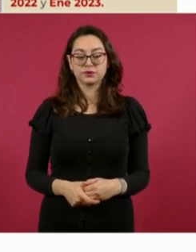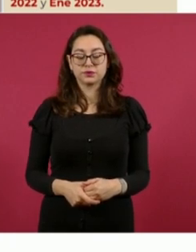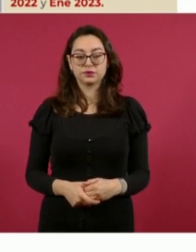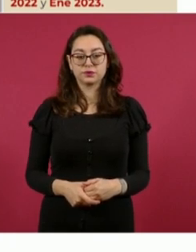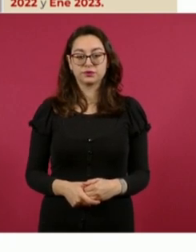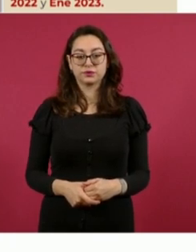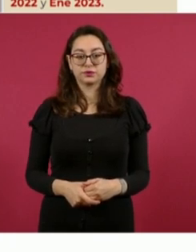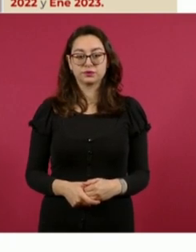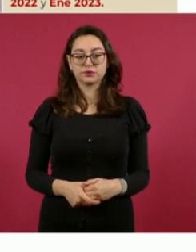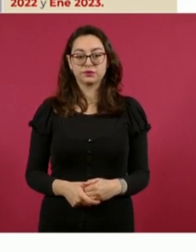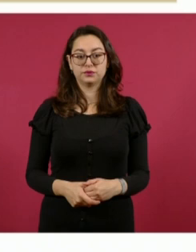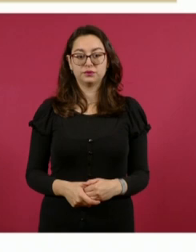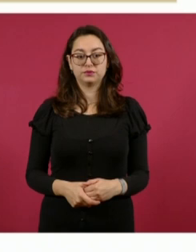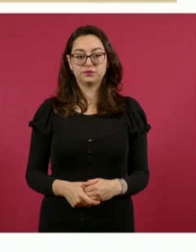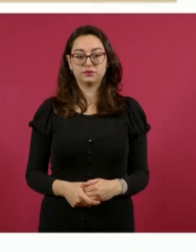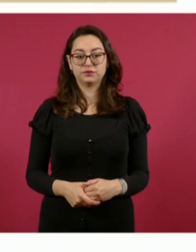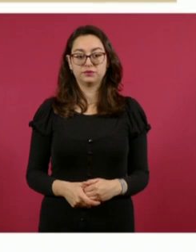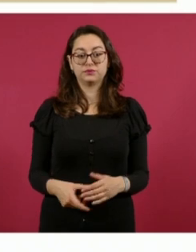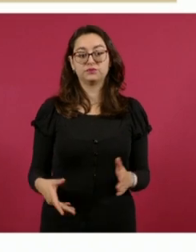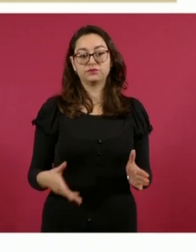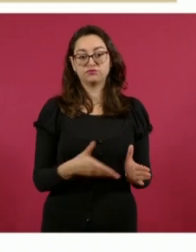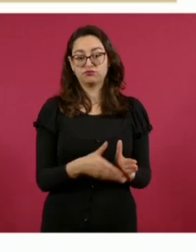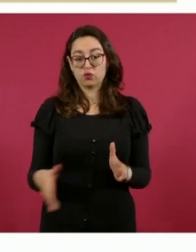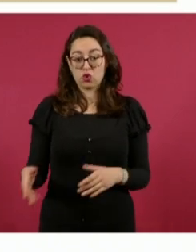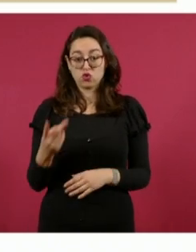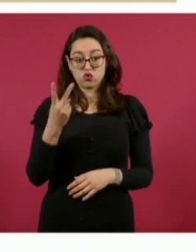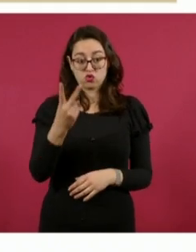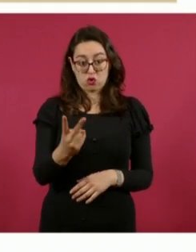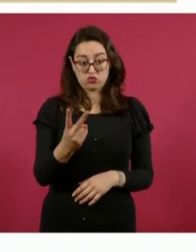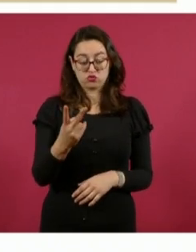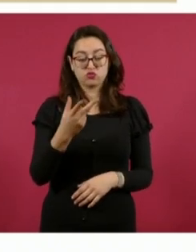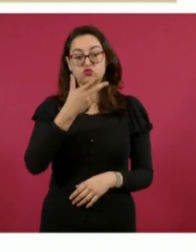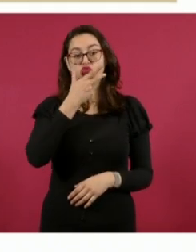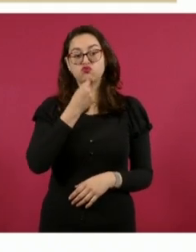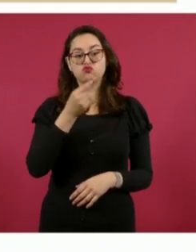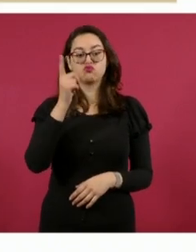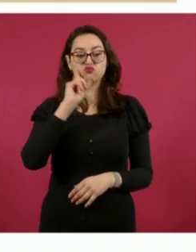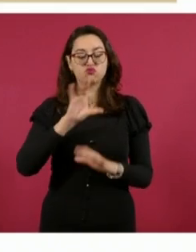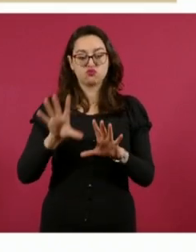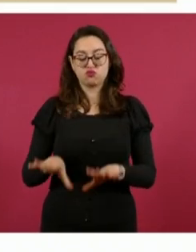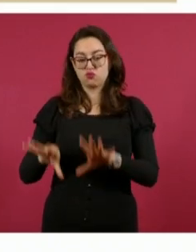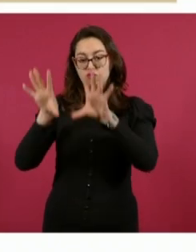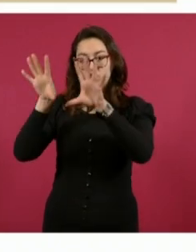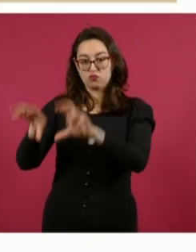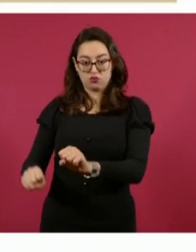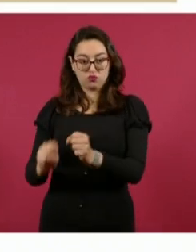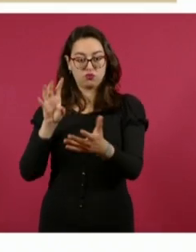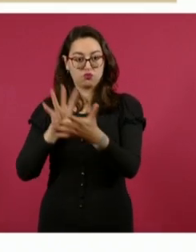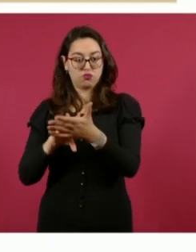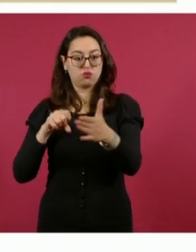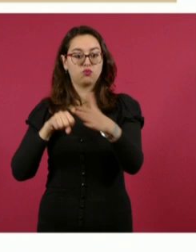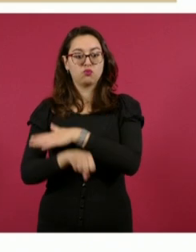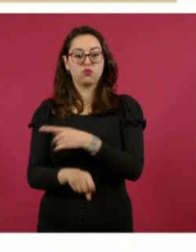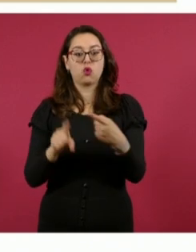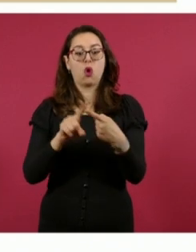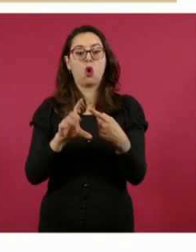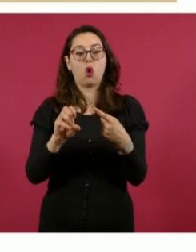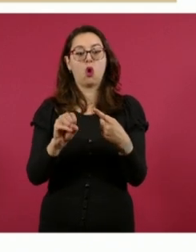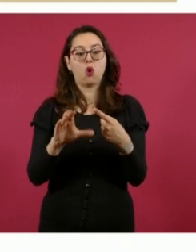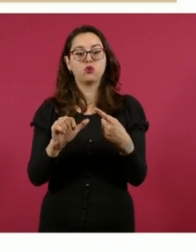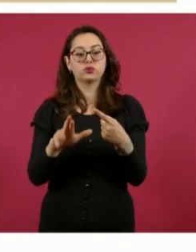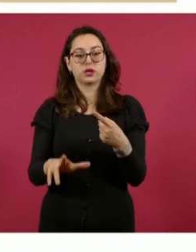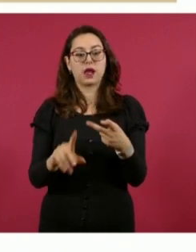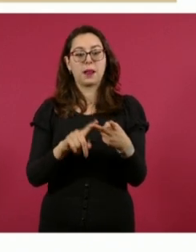a Oscar y Paloma. Ellos fueron detenidos por la Fiscalía de Guanajuato con apoyo